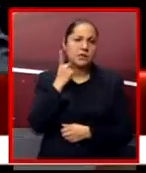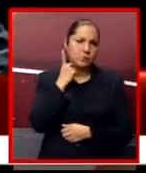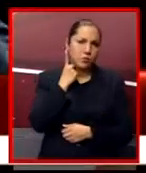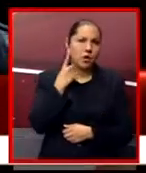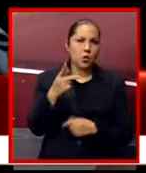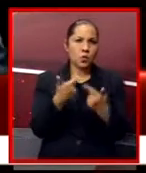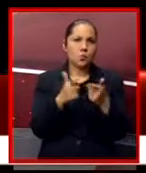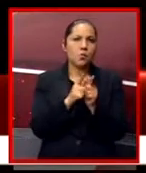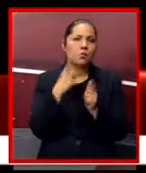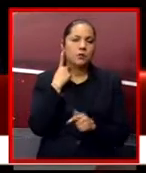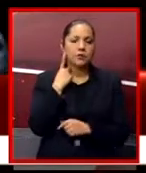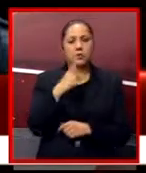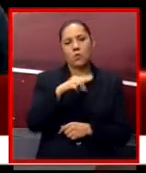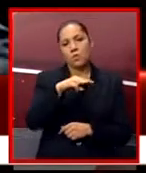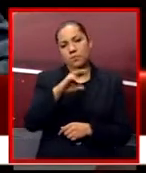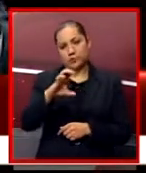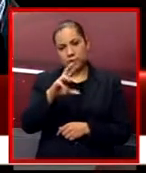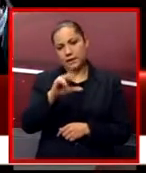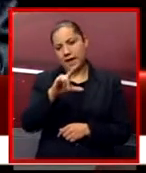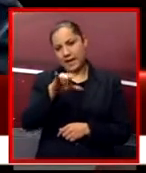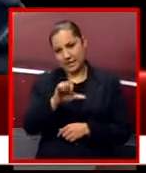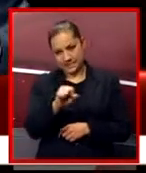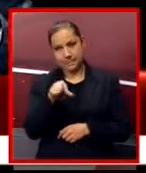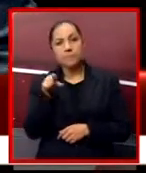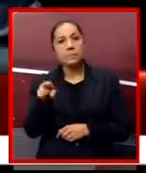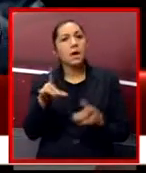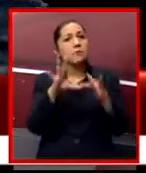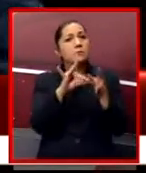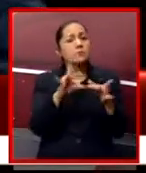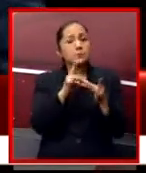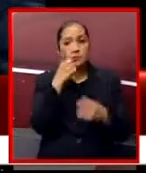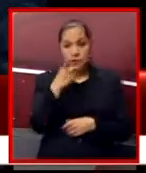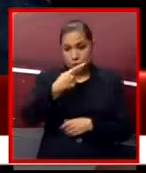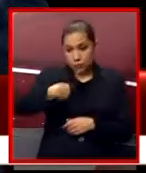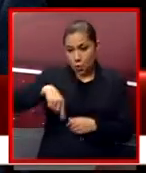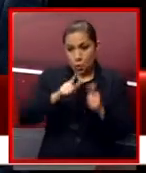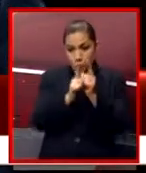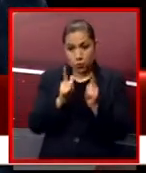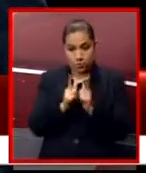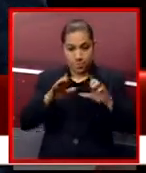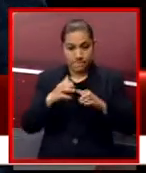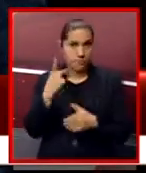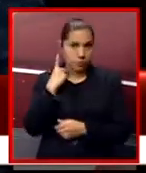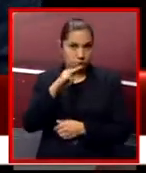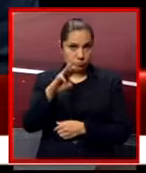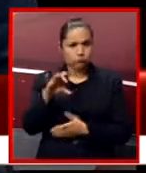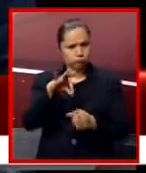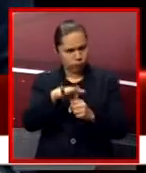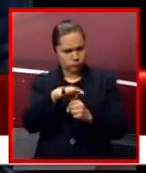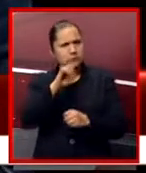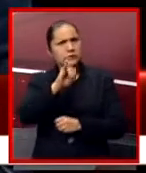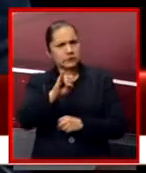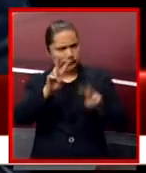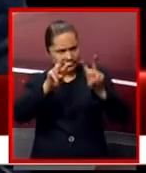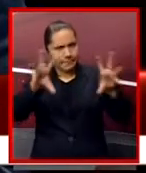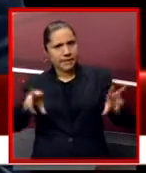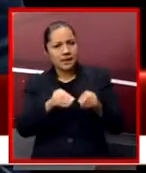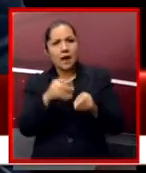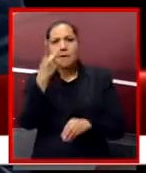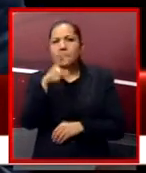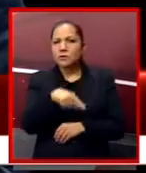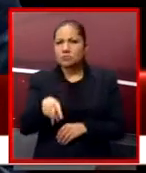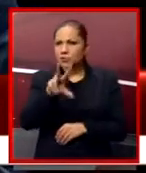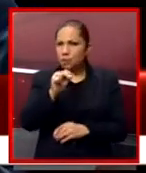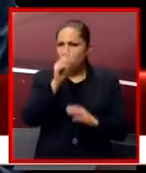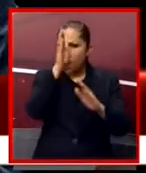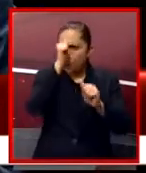Movimiento Ciudadano, Ernesto Rallis, quien puntualizó que a pesar de que su grupo votaría a favor en lo general, no estaba de acuerdo en el aumento de gasto